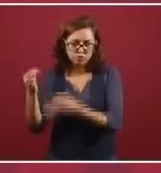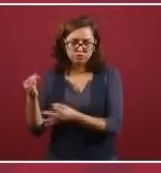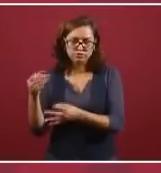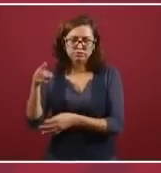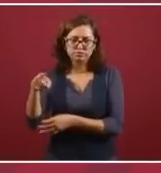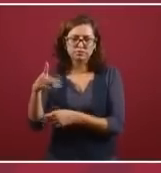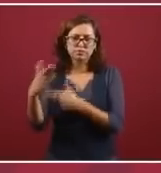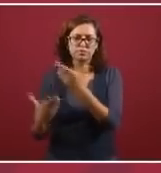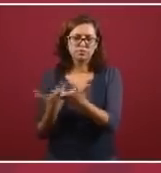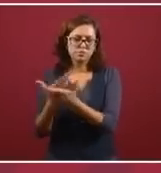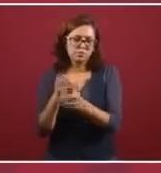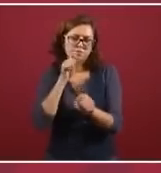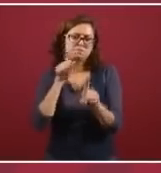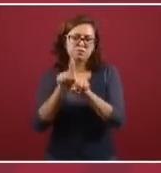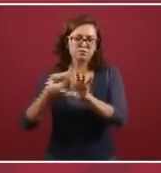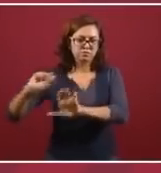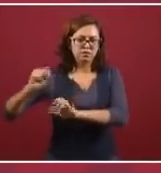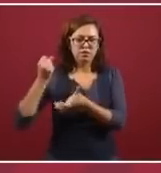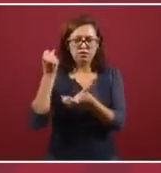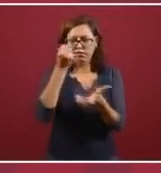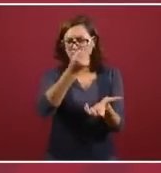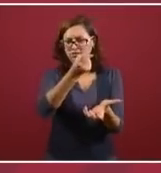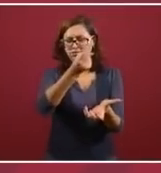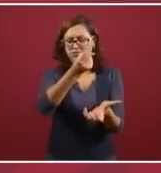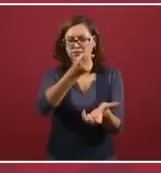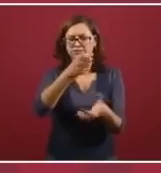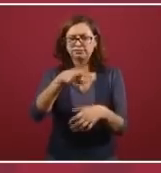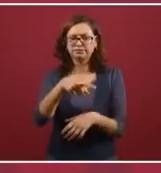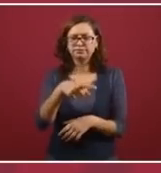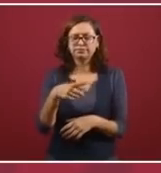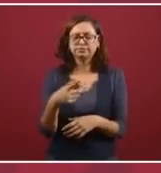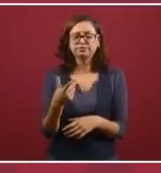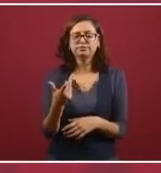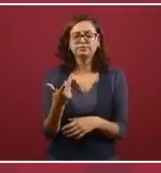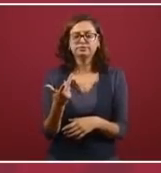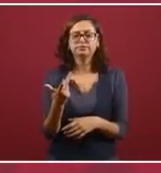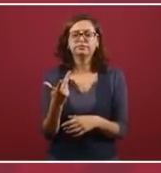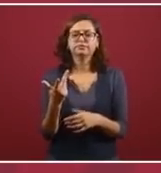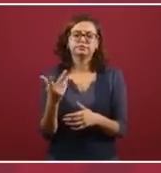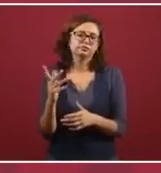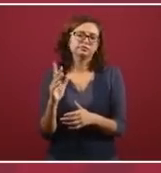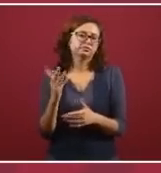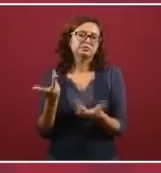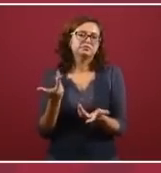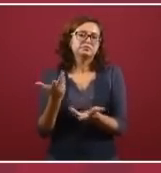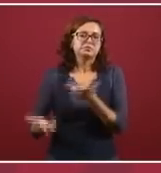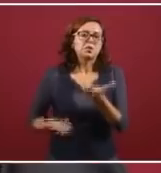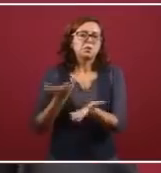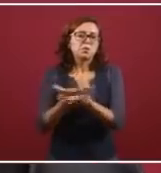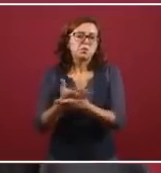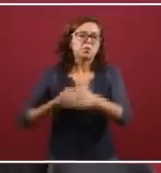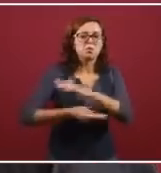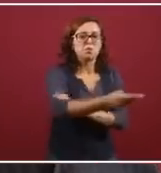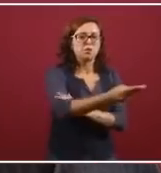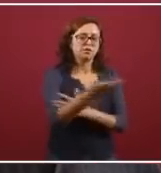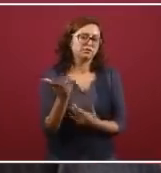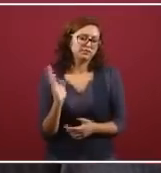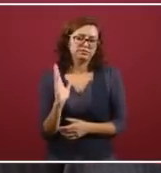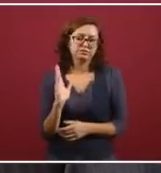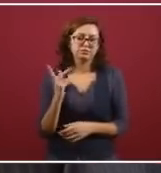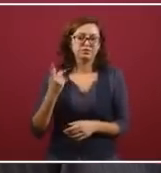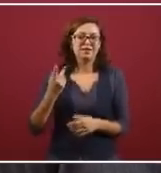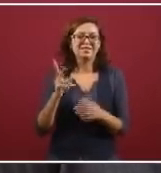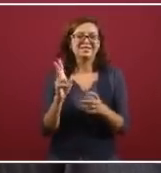presenta su presupuesto al Ejecutivo, o mejor dicho, envía el presupuesto. Nosotros no lo podemos